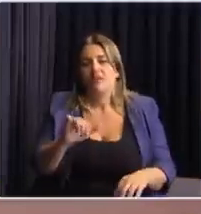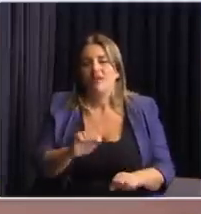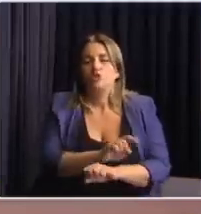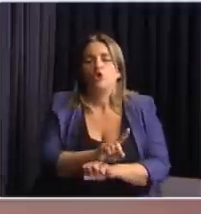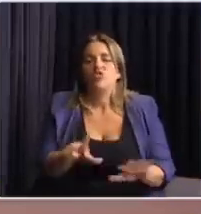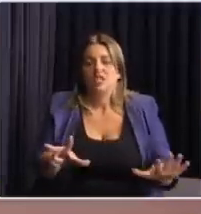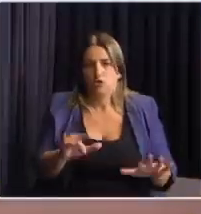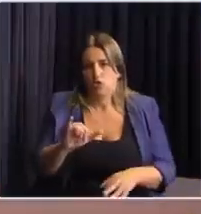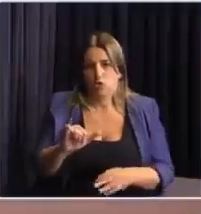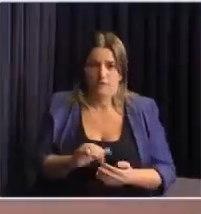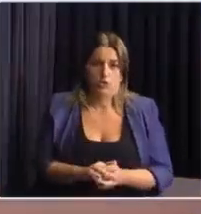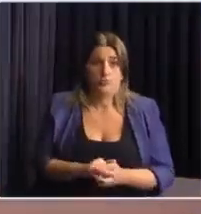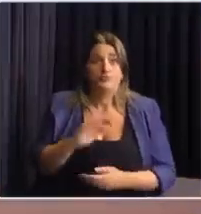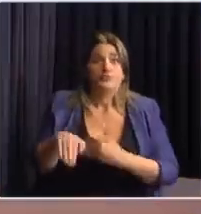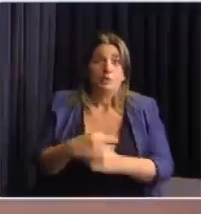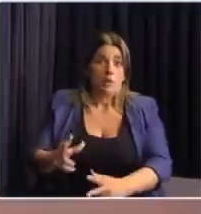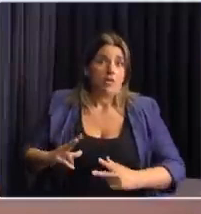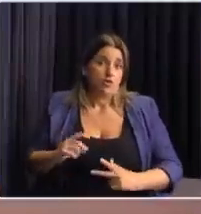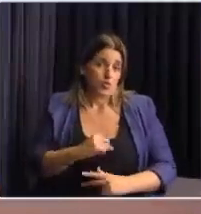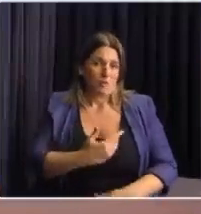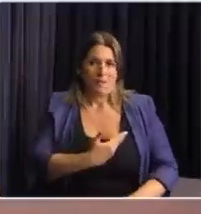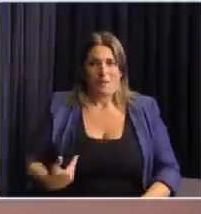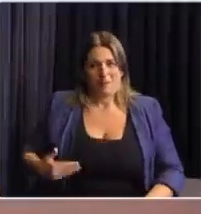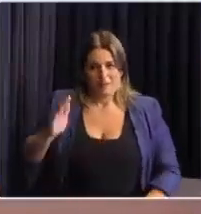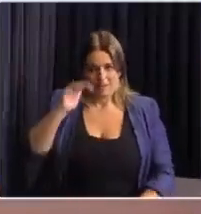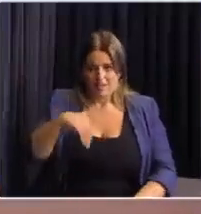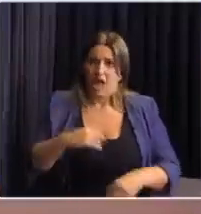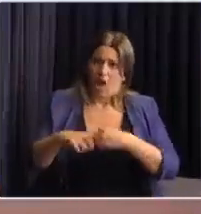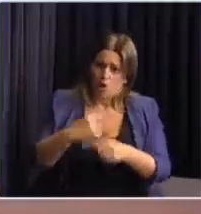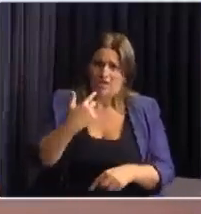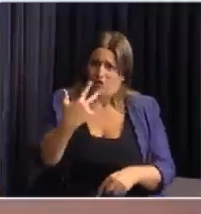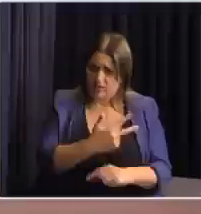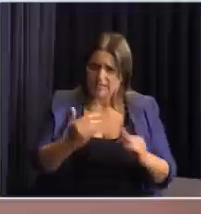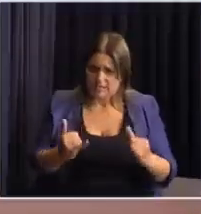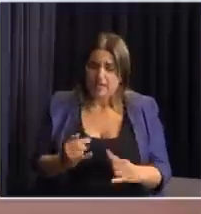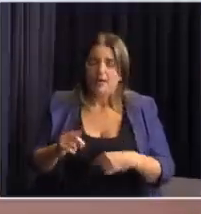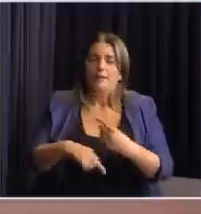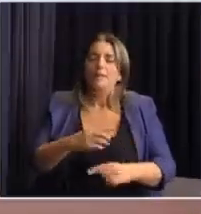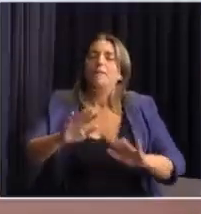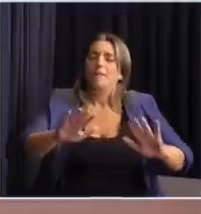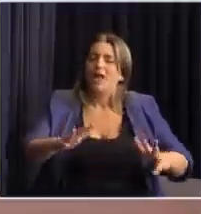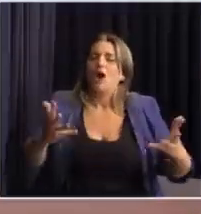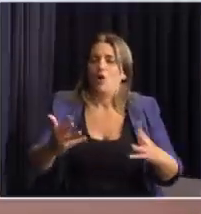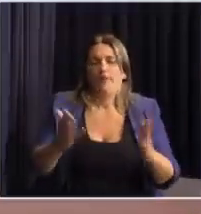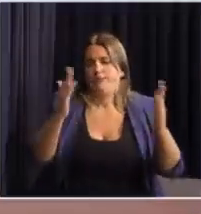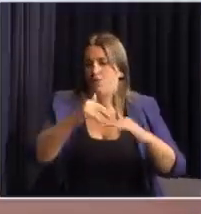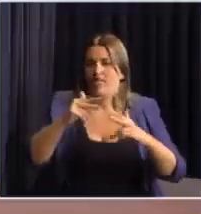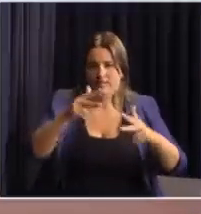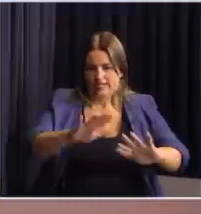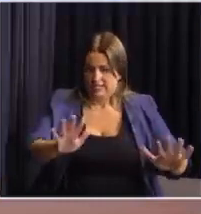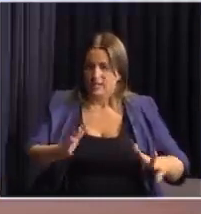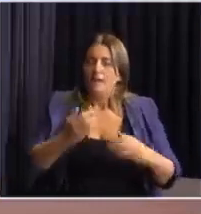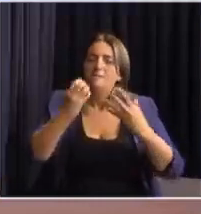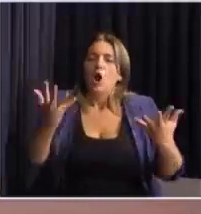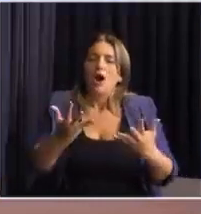mayo. Después, como decía el Presidente de la República, tenemos otras fechas, pero de momento nos parece